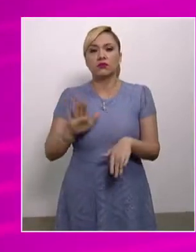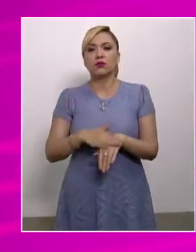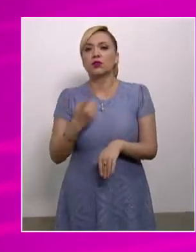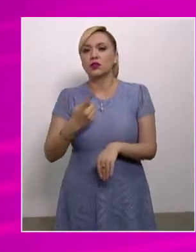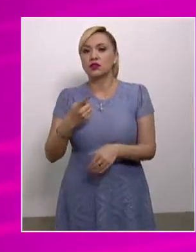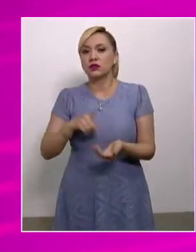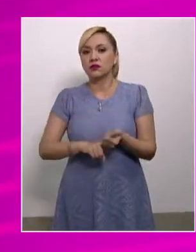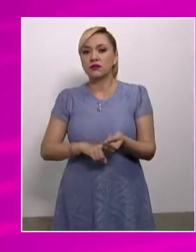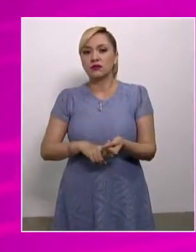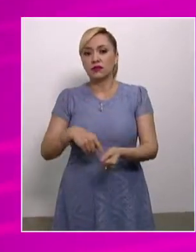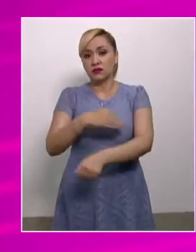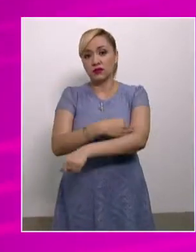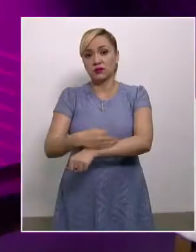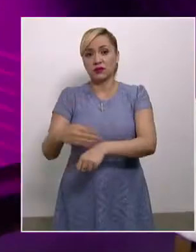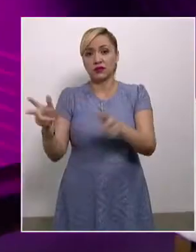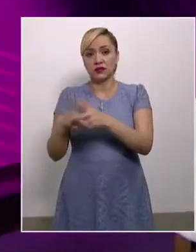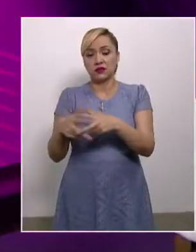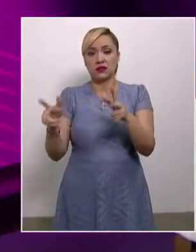familiar que